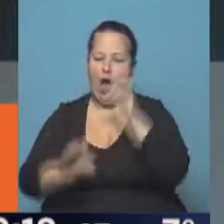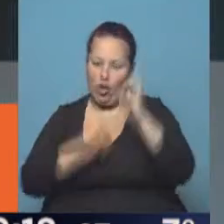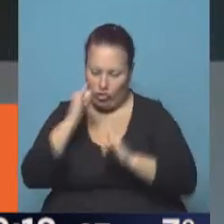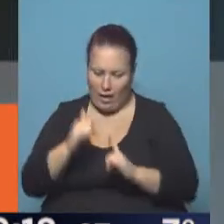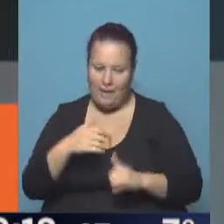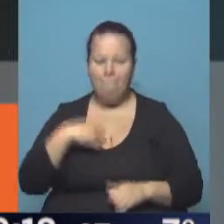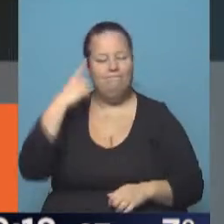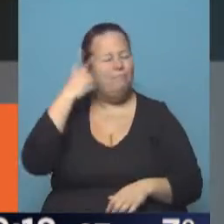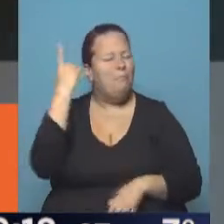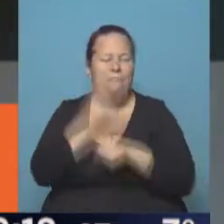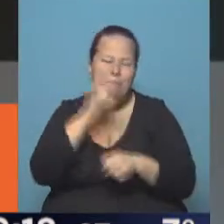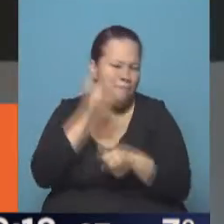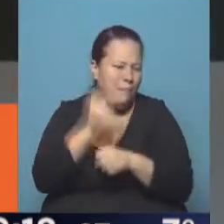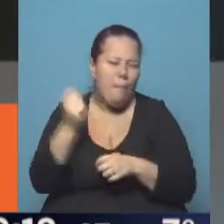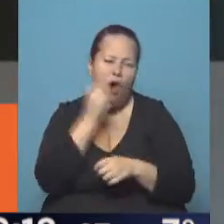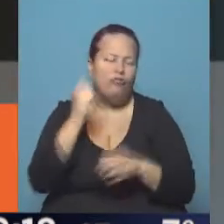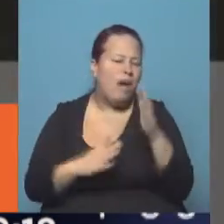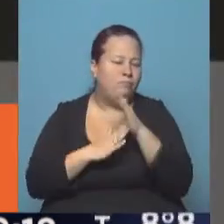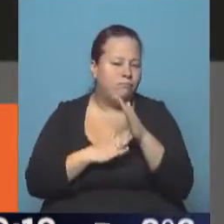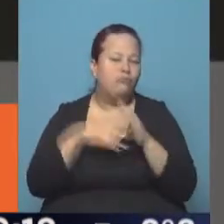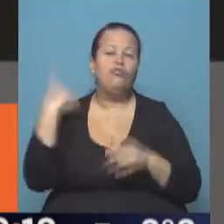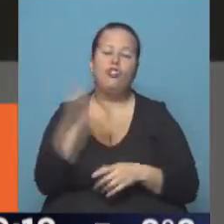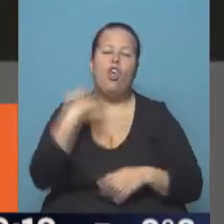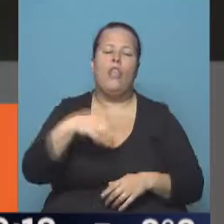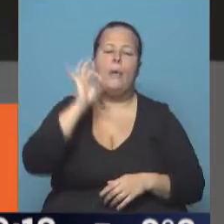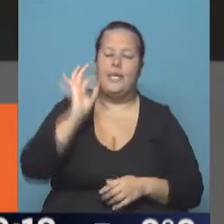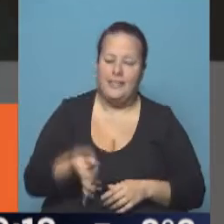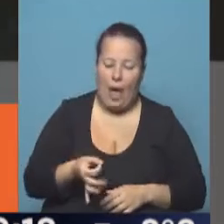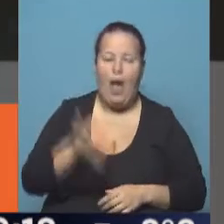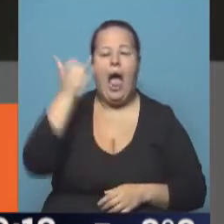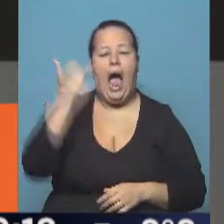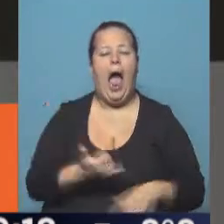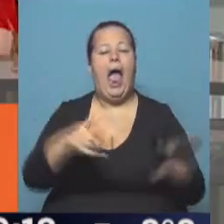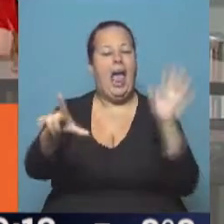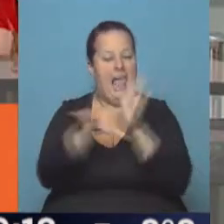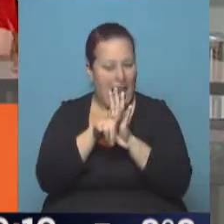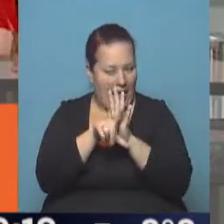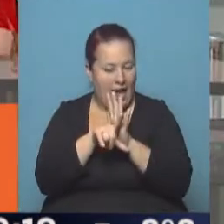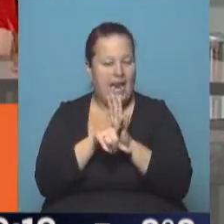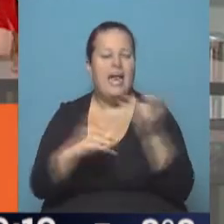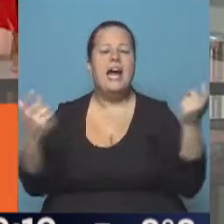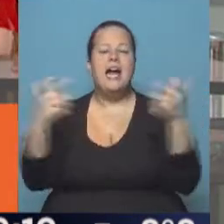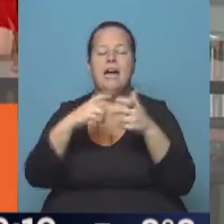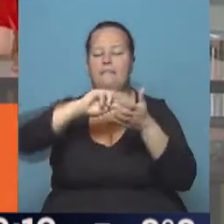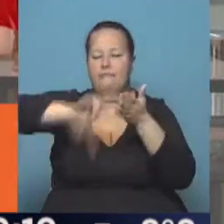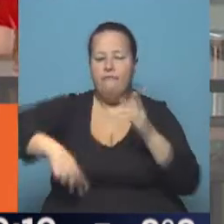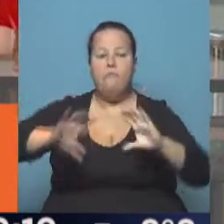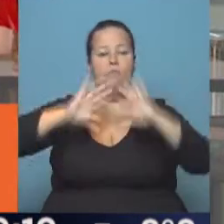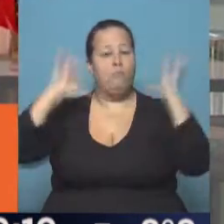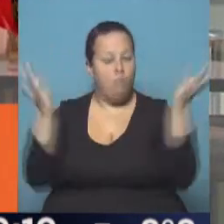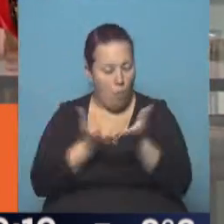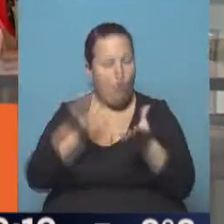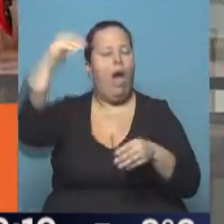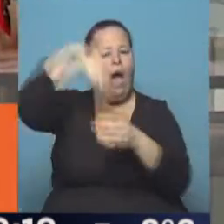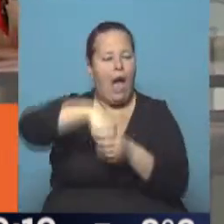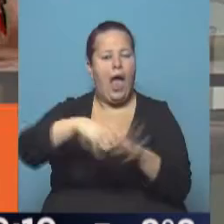y que me parece fundamental es que todos sepamos que existen leyes y tratados internacionales que están